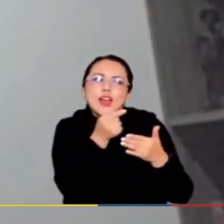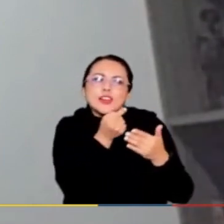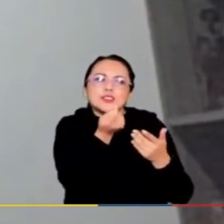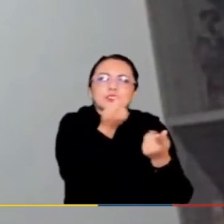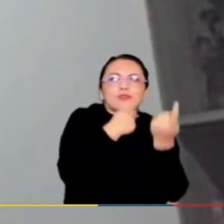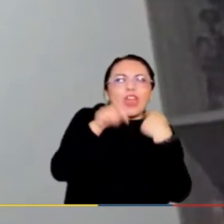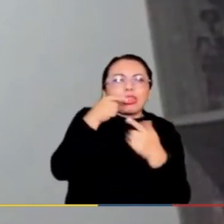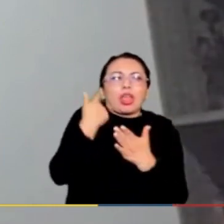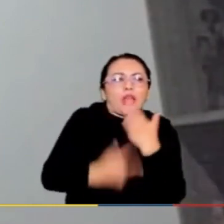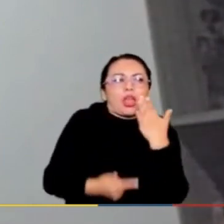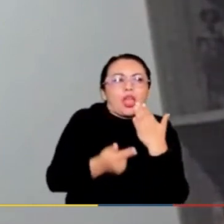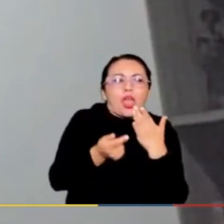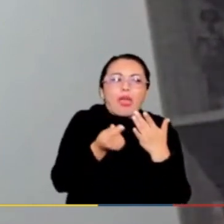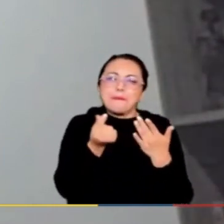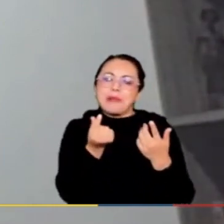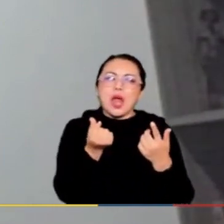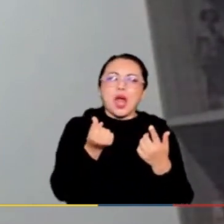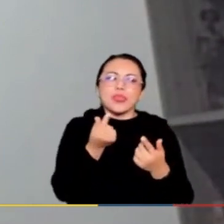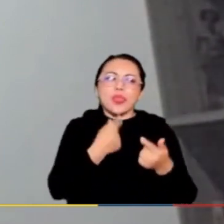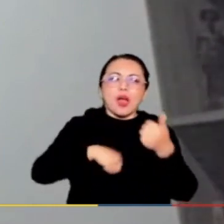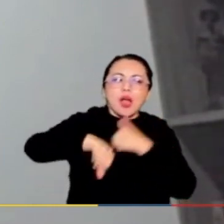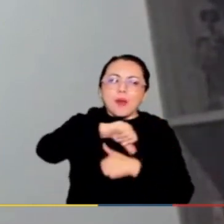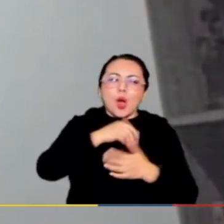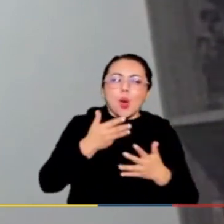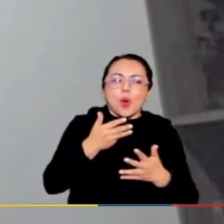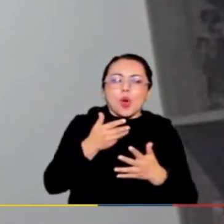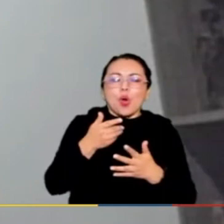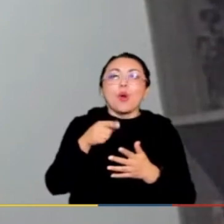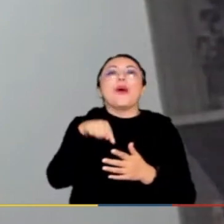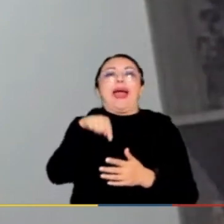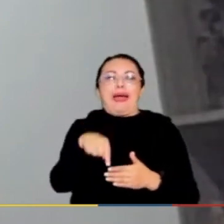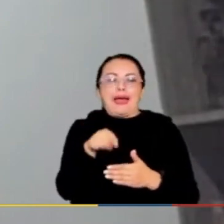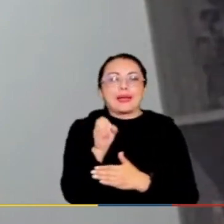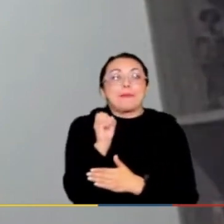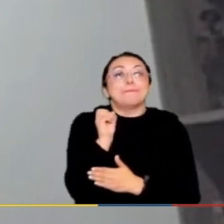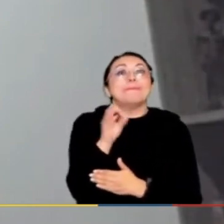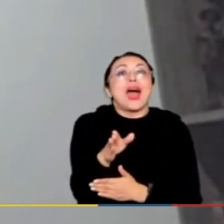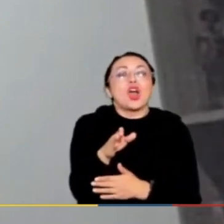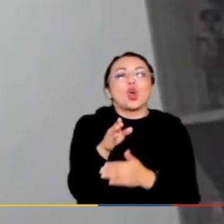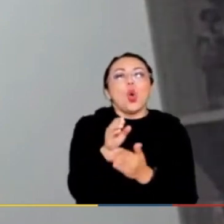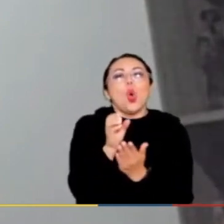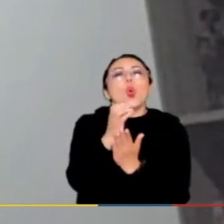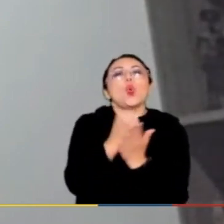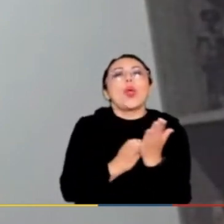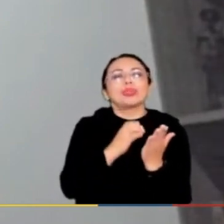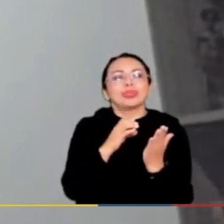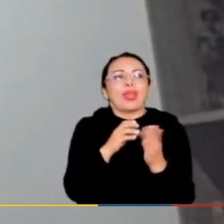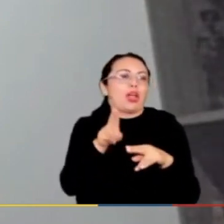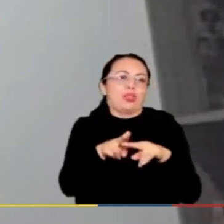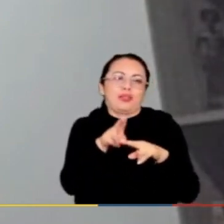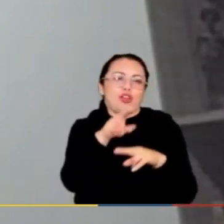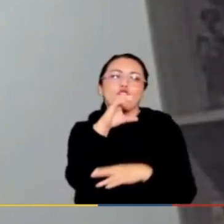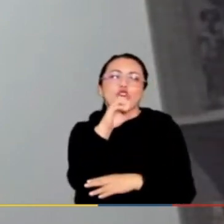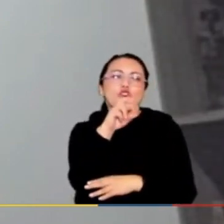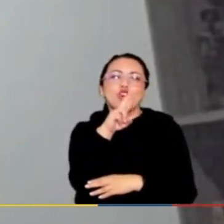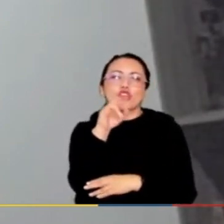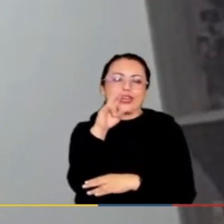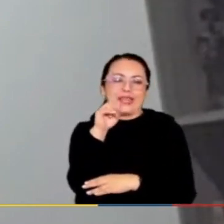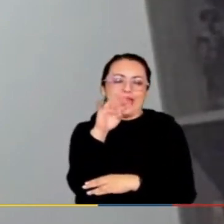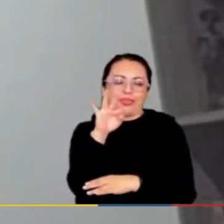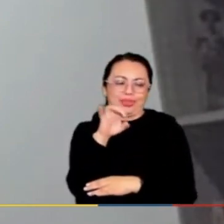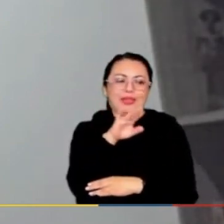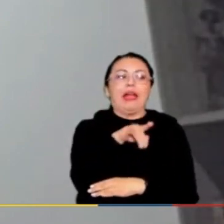activos que se pretenden ingresar a la cuenta corriente que el